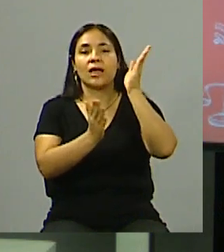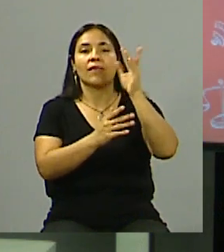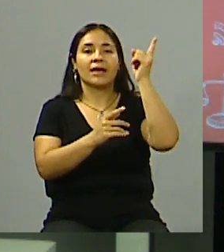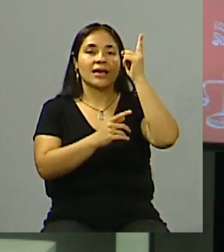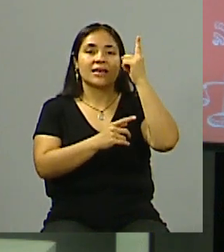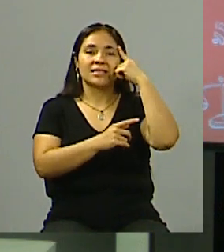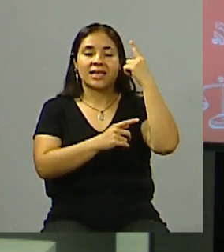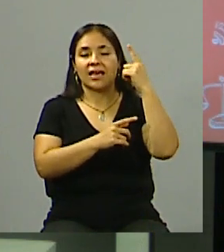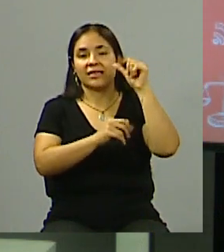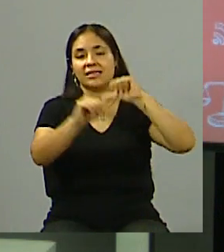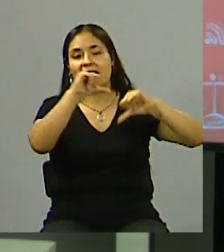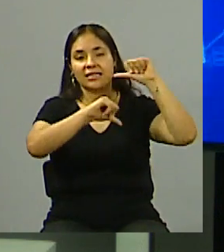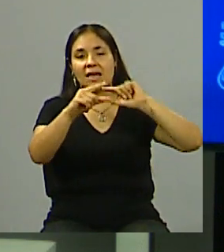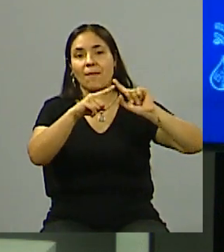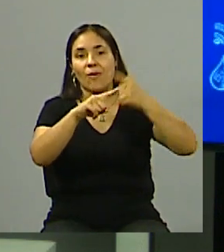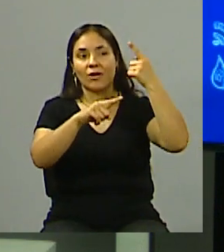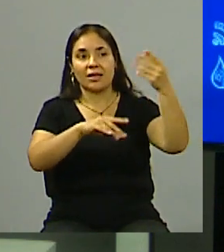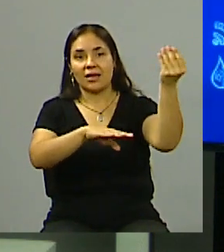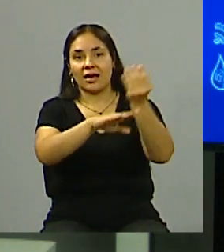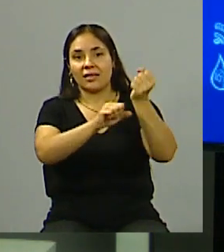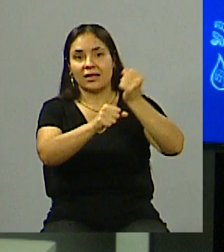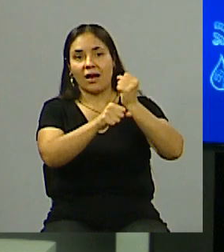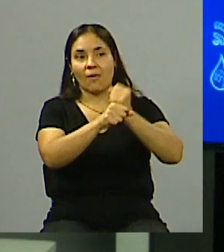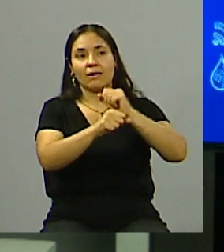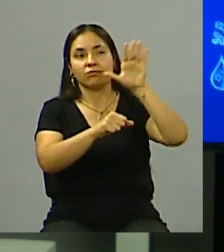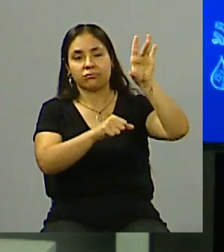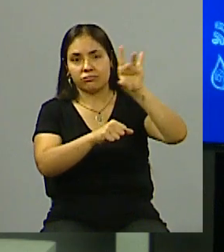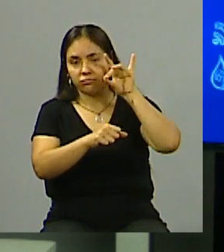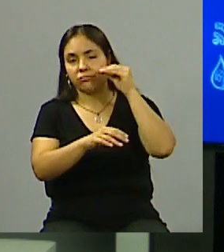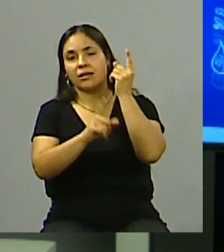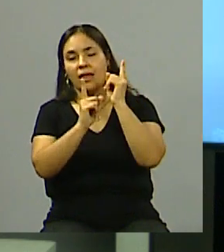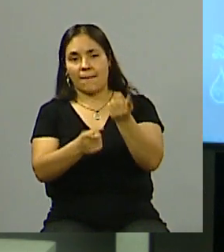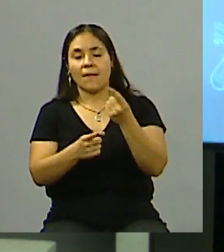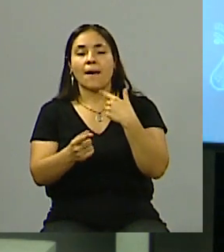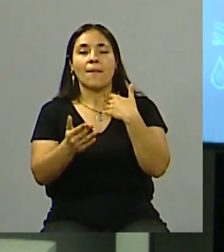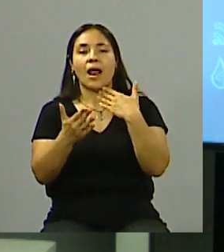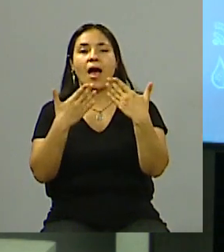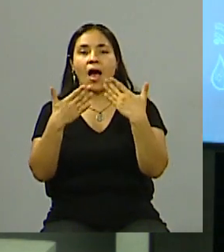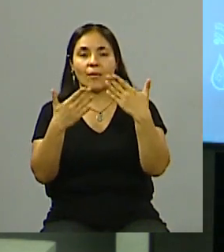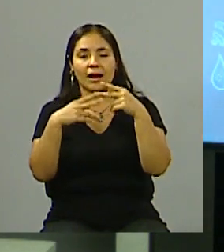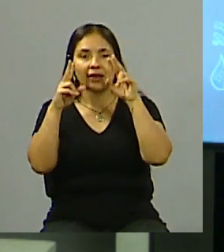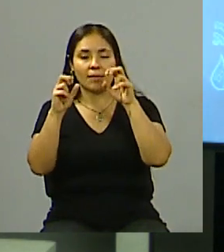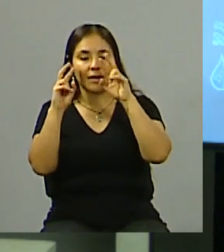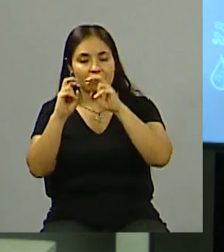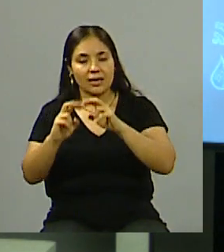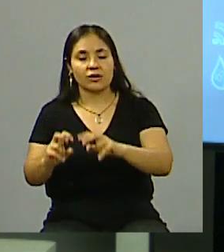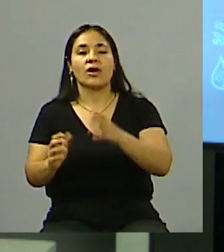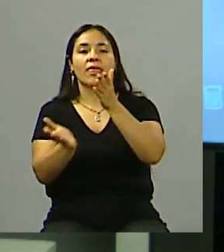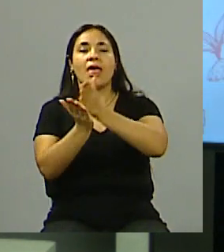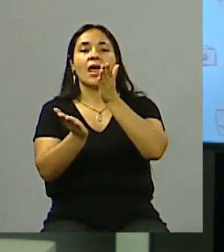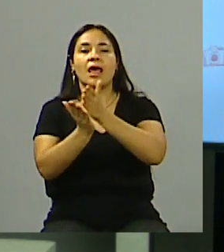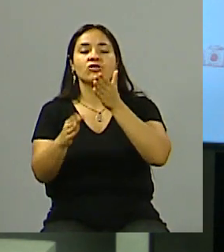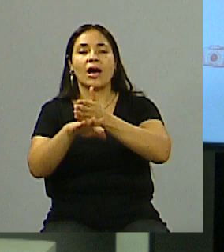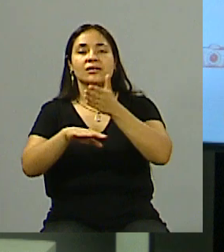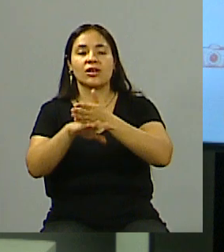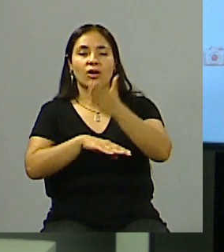estar y profundizar más en estos temas que tienen que ver con el derecho a la cultura, el derecho al acceso a la cultura.